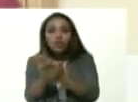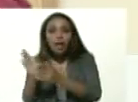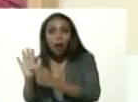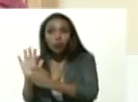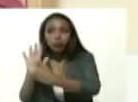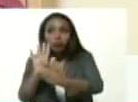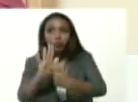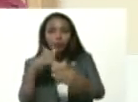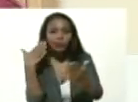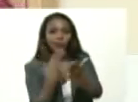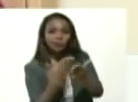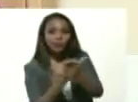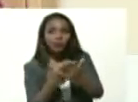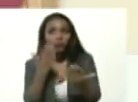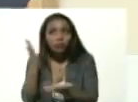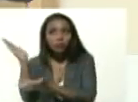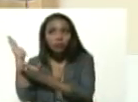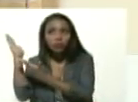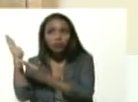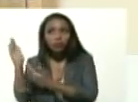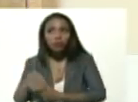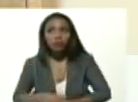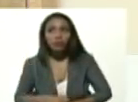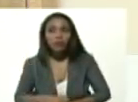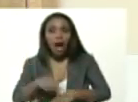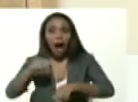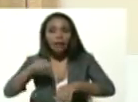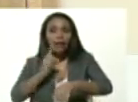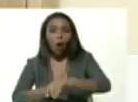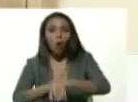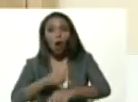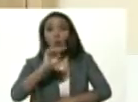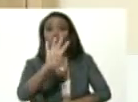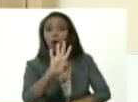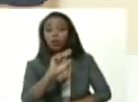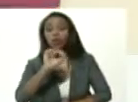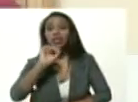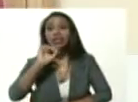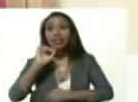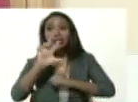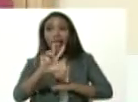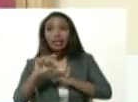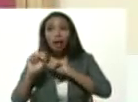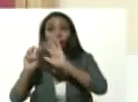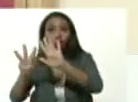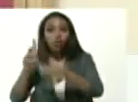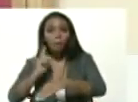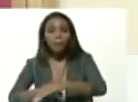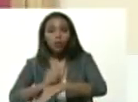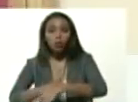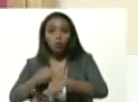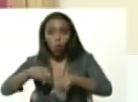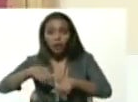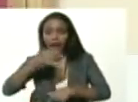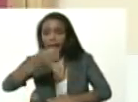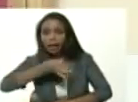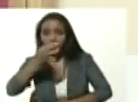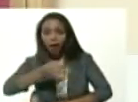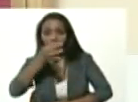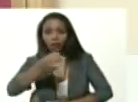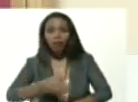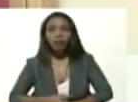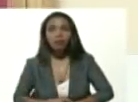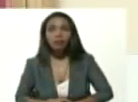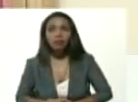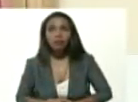Los datos mundiales actualizados a esta hora. Son las 4 y 38 minutos, ¿verdad? De la tarde.